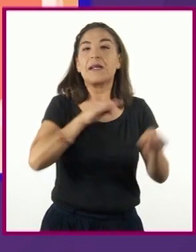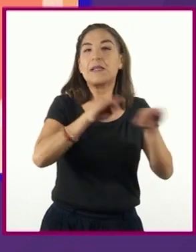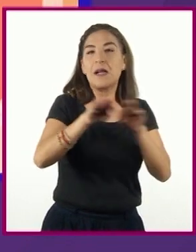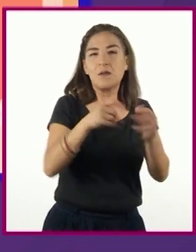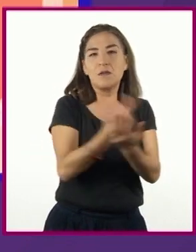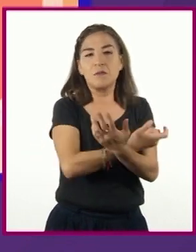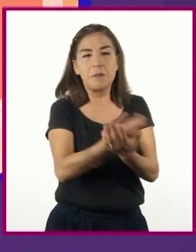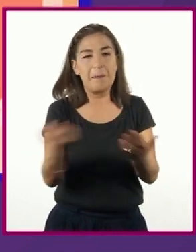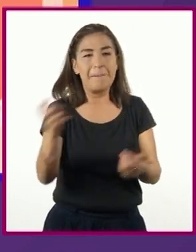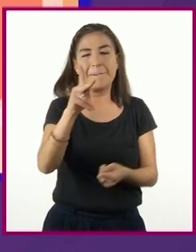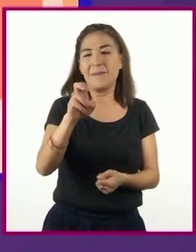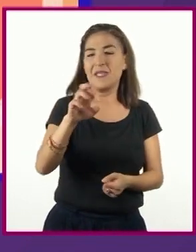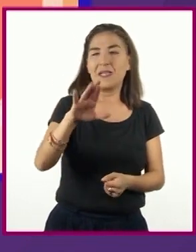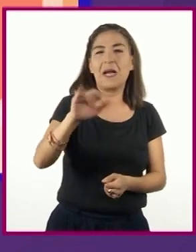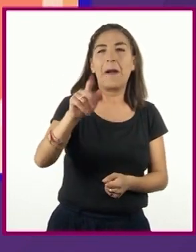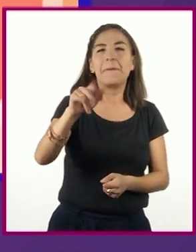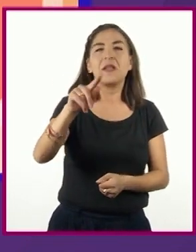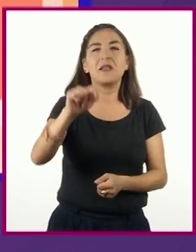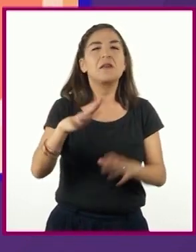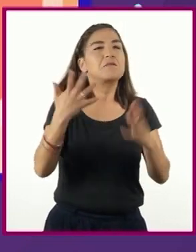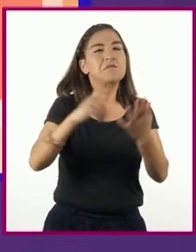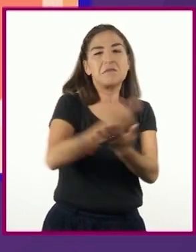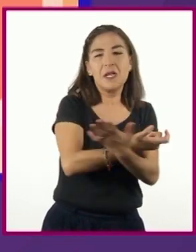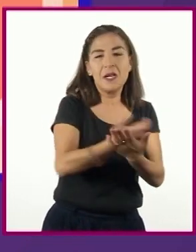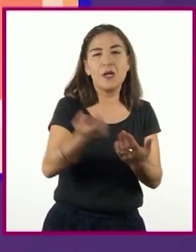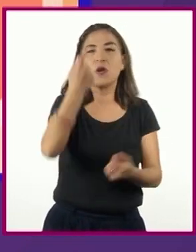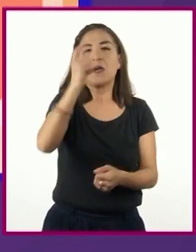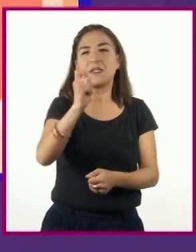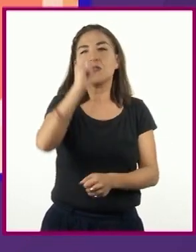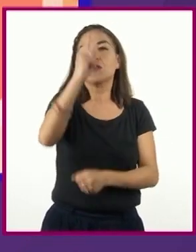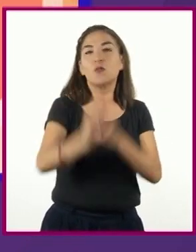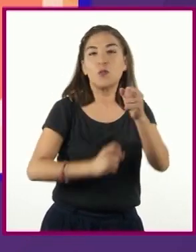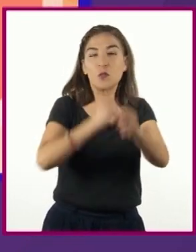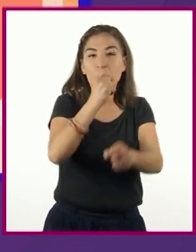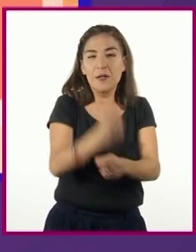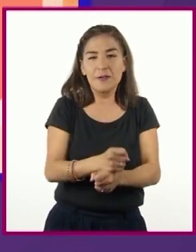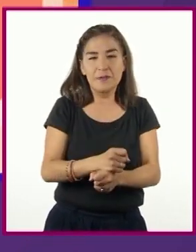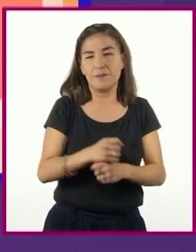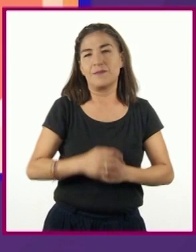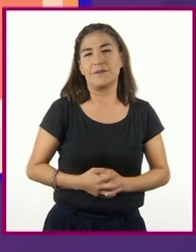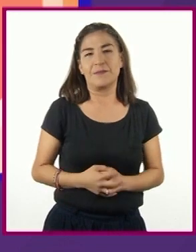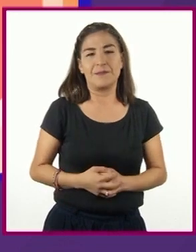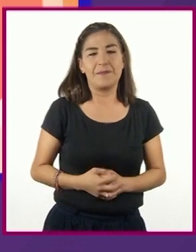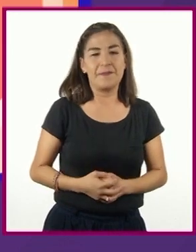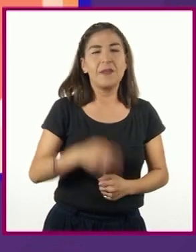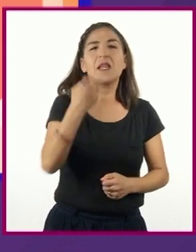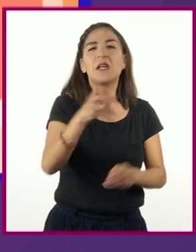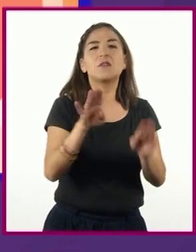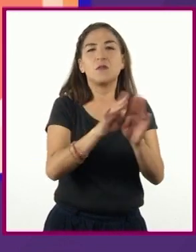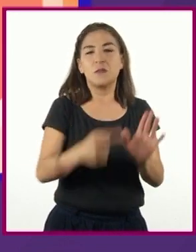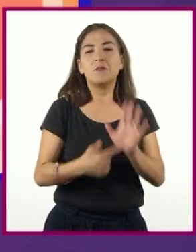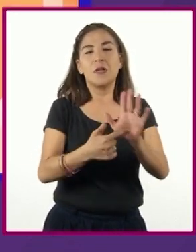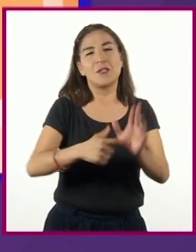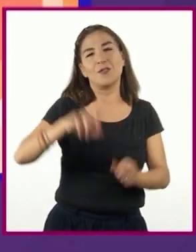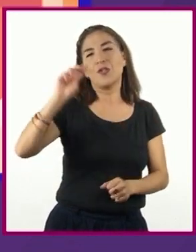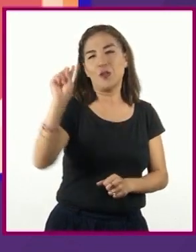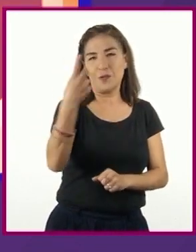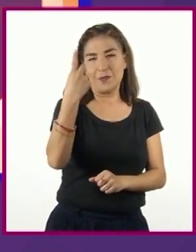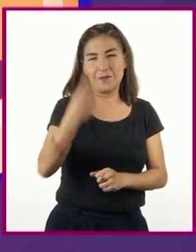per cápita, que es el promedio de ingresos económicos por habitante durante un año, y se expresa en